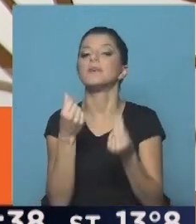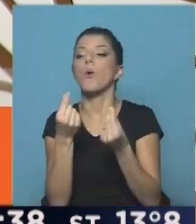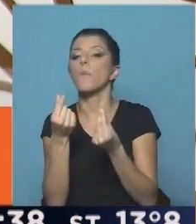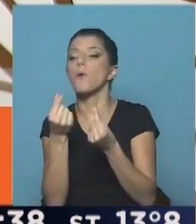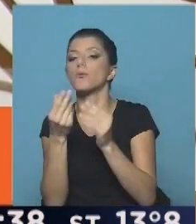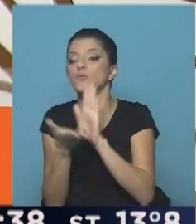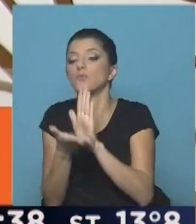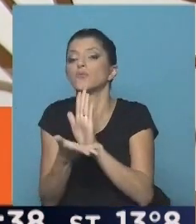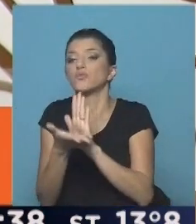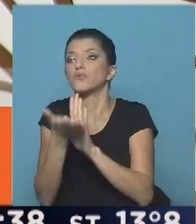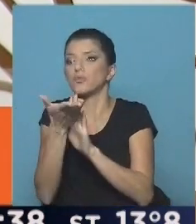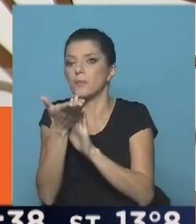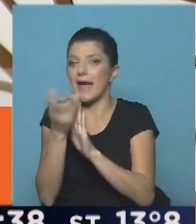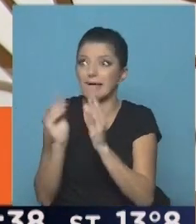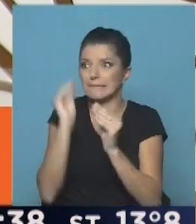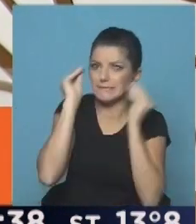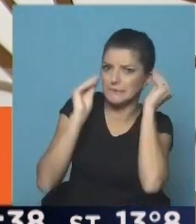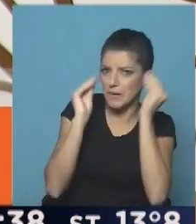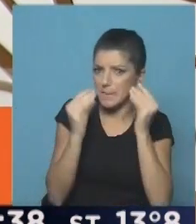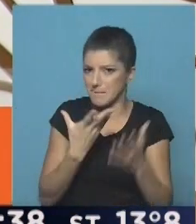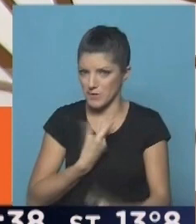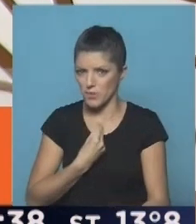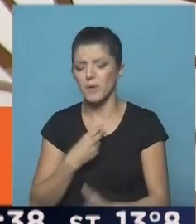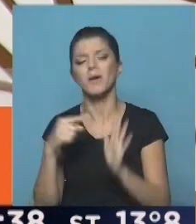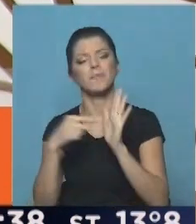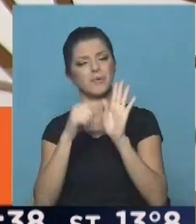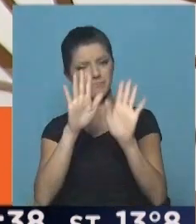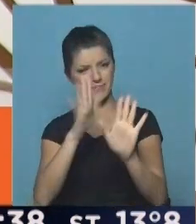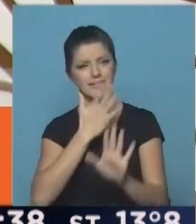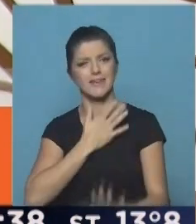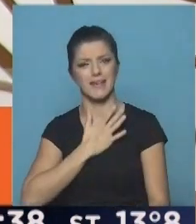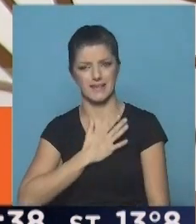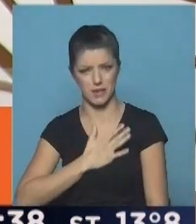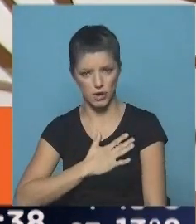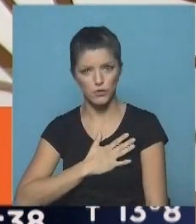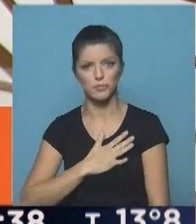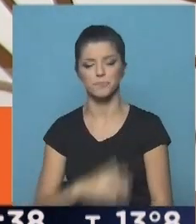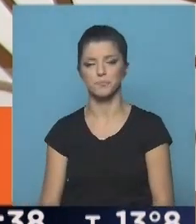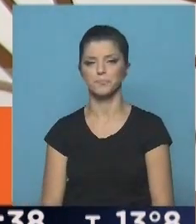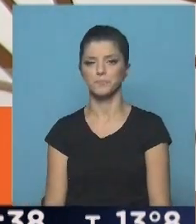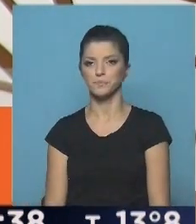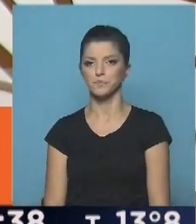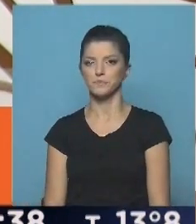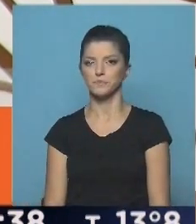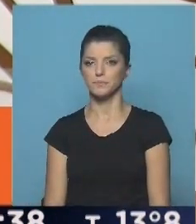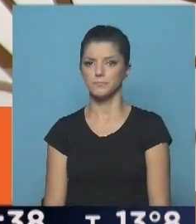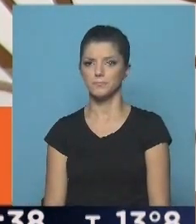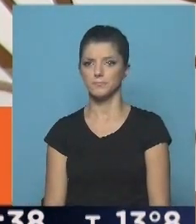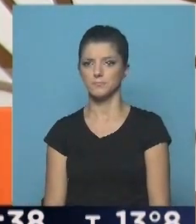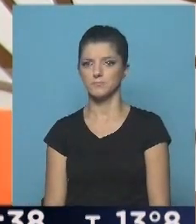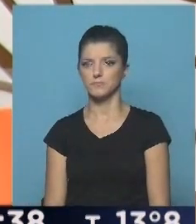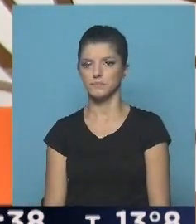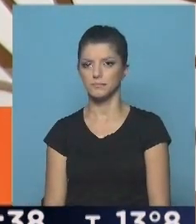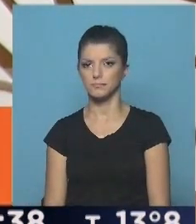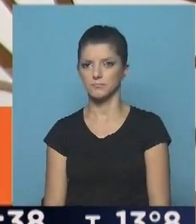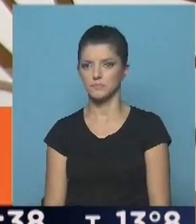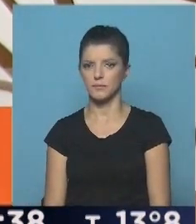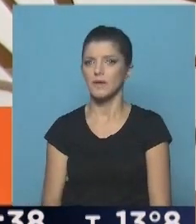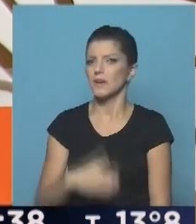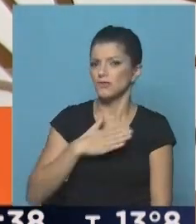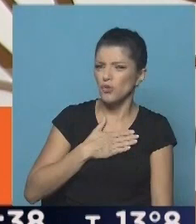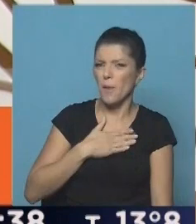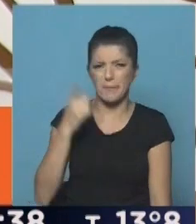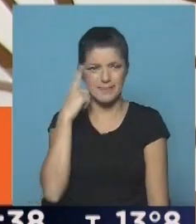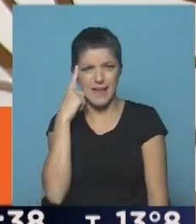temor pero yo quisiera llevarle a la gente alguna tranquilidad objetiva yo no veo ningún argumento para que haya